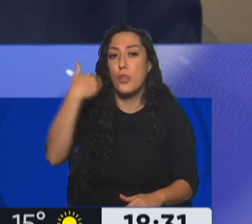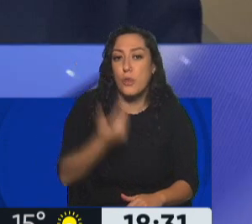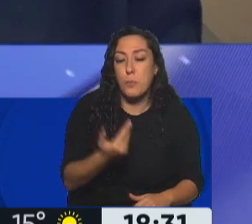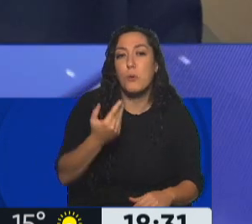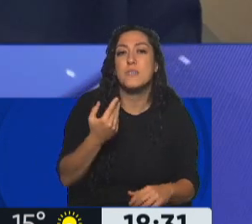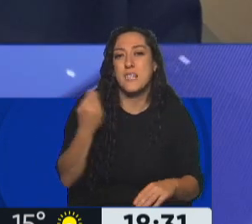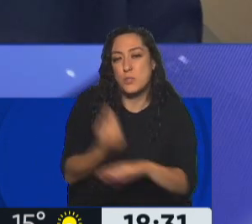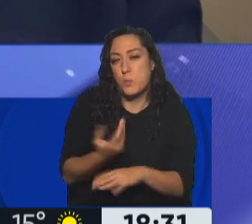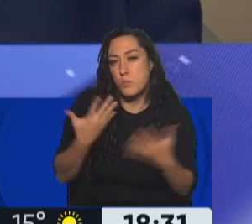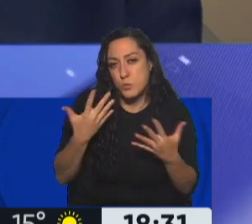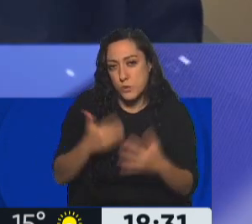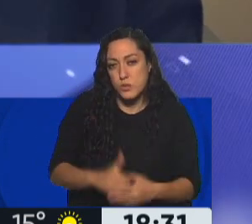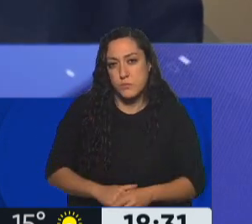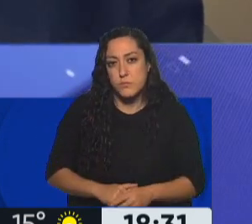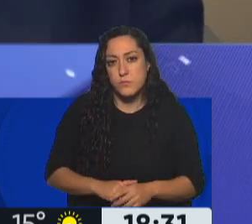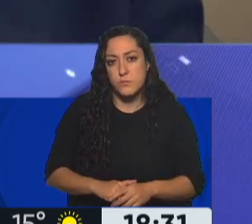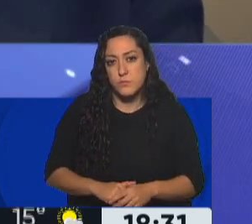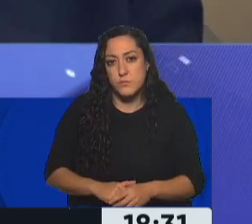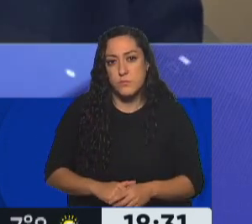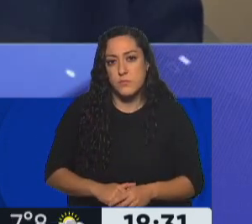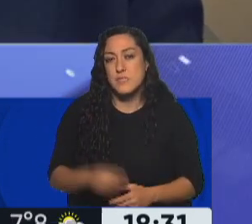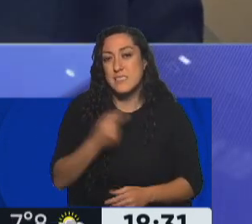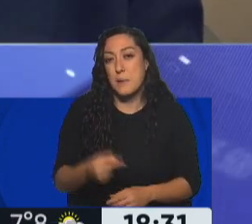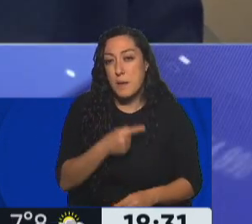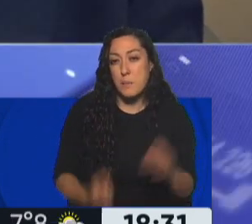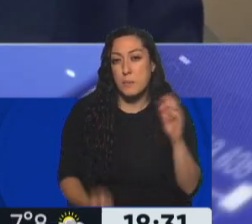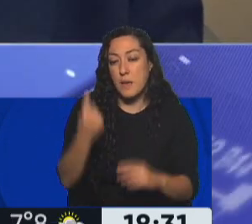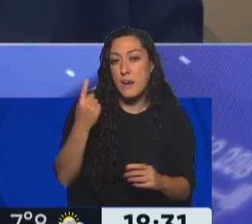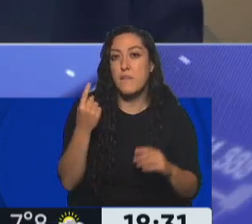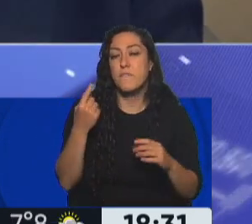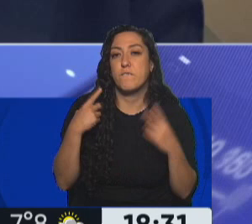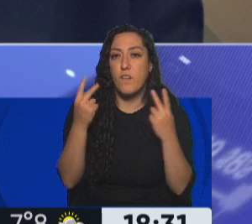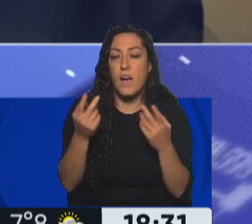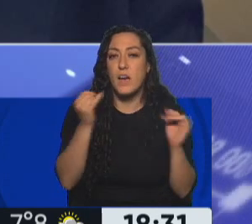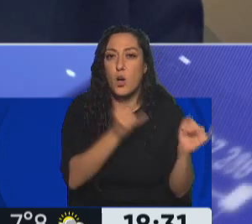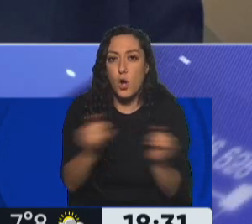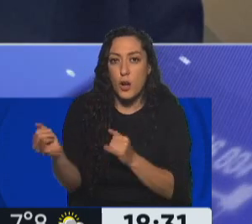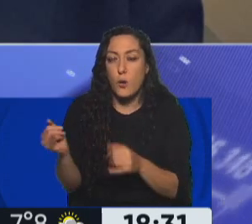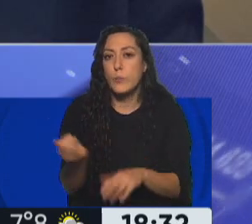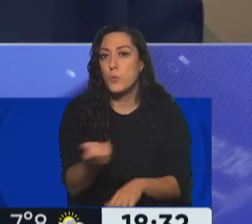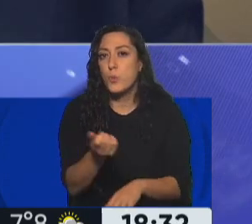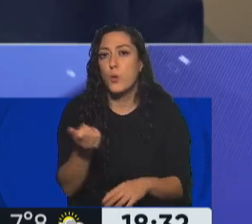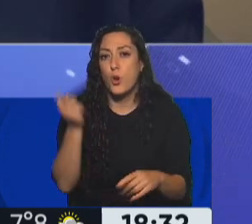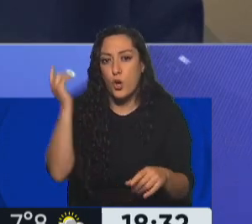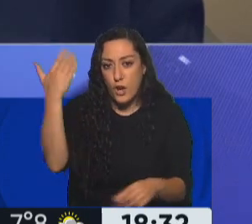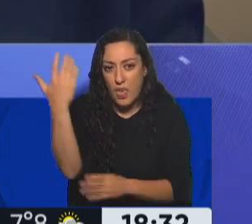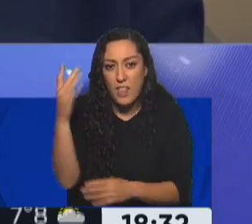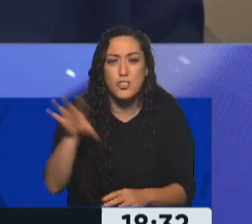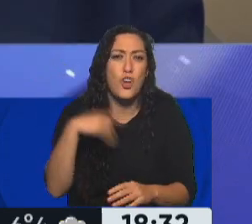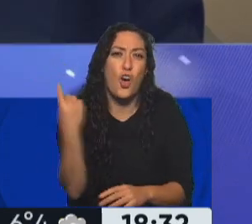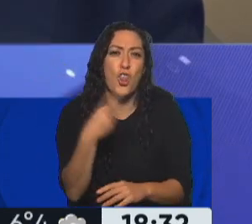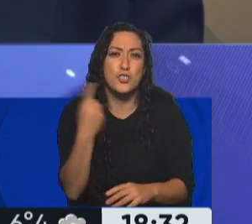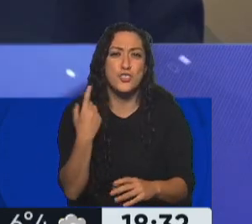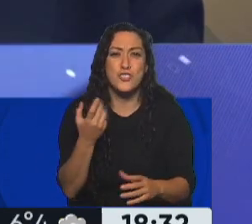asumir, obviamente, semanas después hace su primer viaje a la Jornada de la Juventud. Y en una misa que recuerda el mundo, le habla a